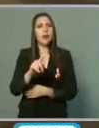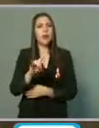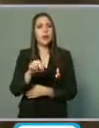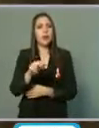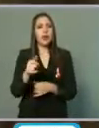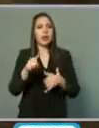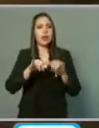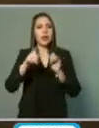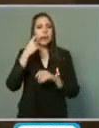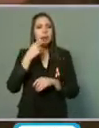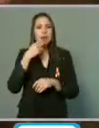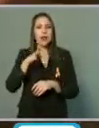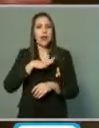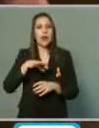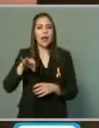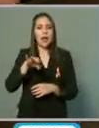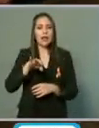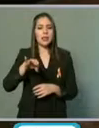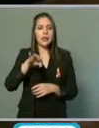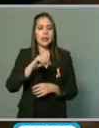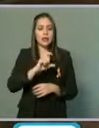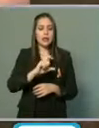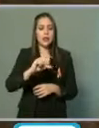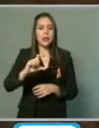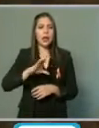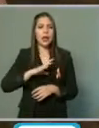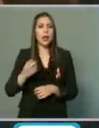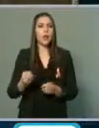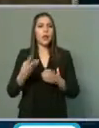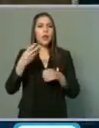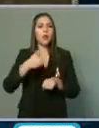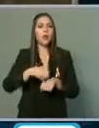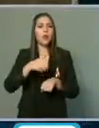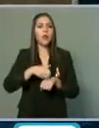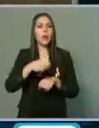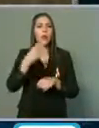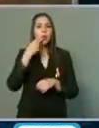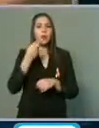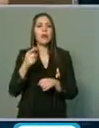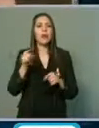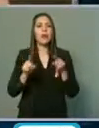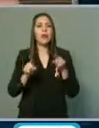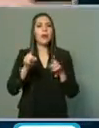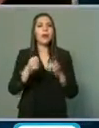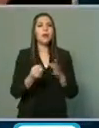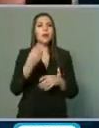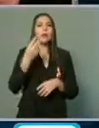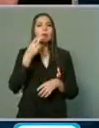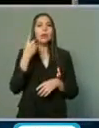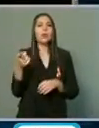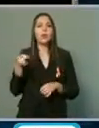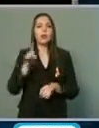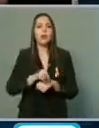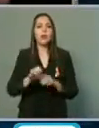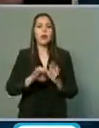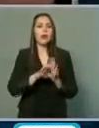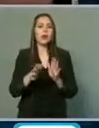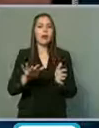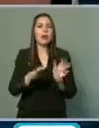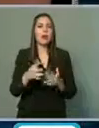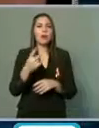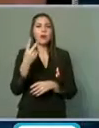aceititos que te traían el número de nicotina dependiendo la cantidad de cigarros que te fumabas al día, ¿no? Que por ahí era